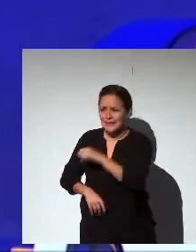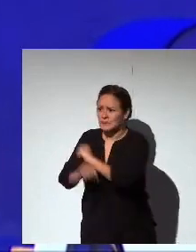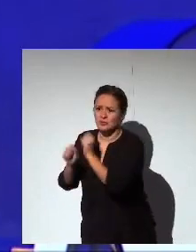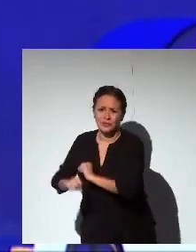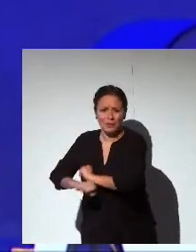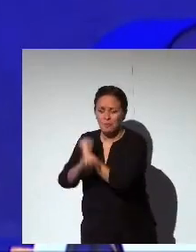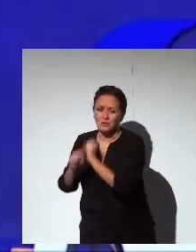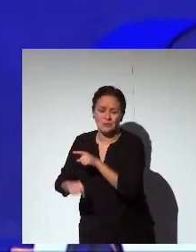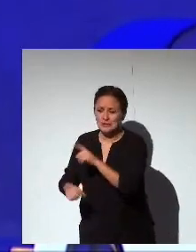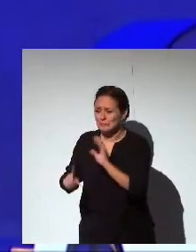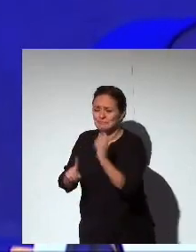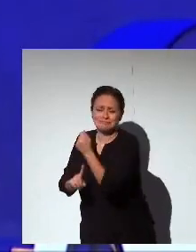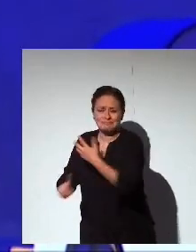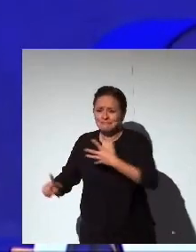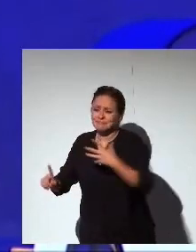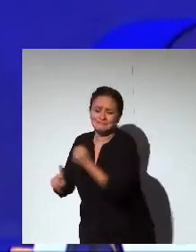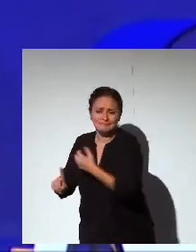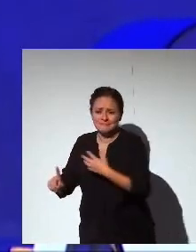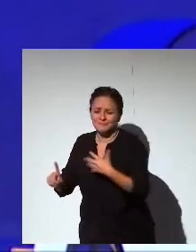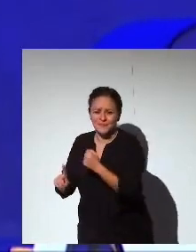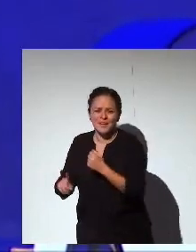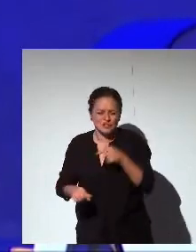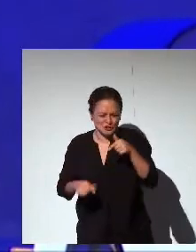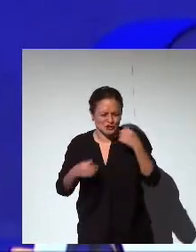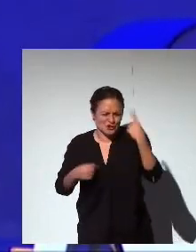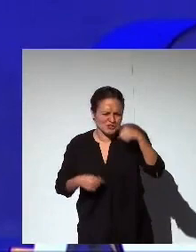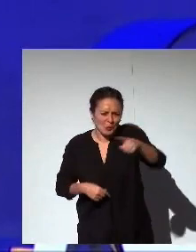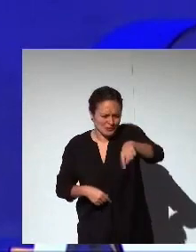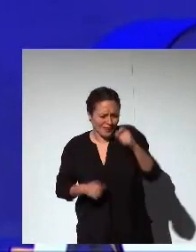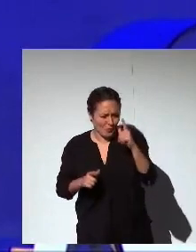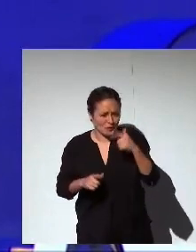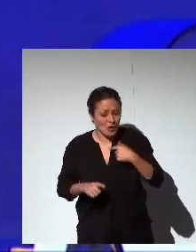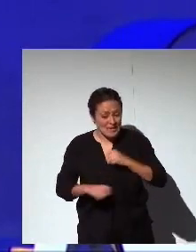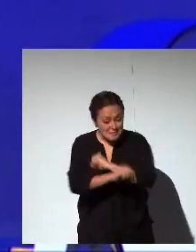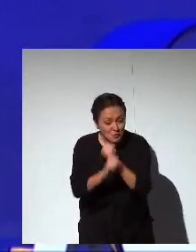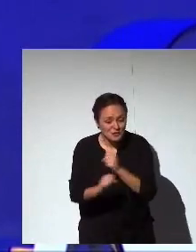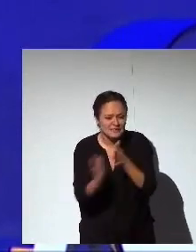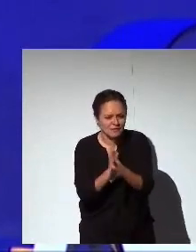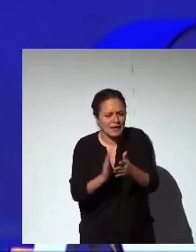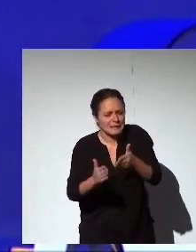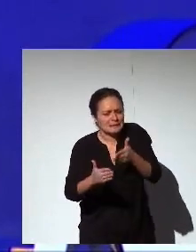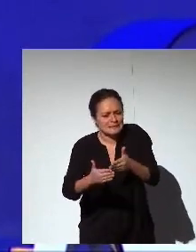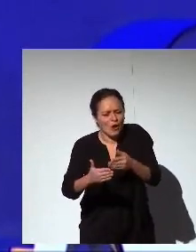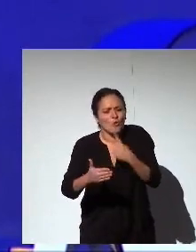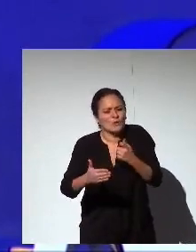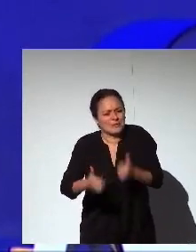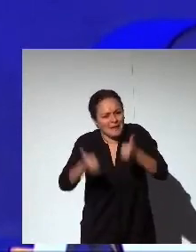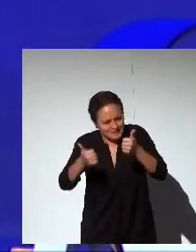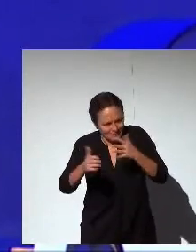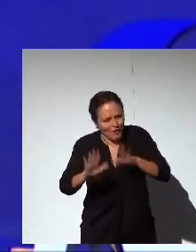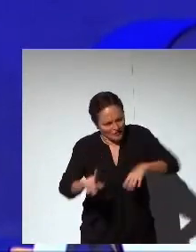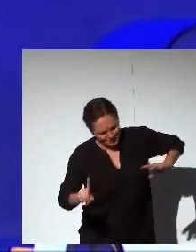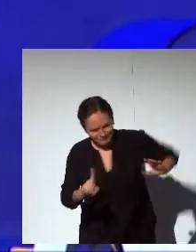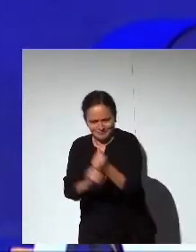dado cuenta que lo imposible, lo único que le pasa es que es un poquito más difícil y que necesita muchas más ganas y tiempo para hacerlo, pero al